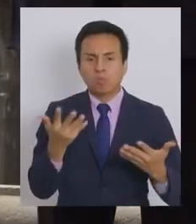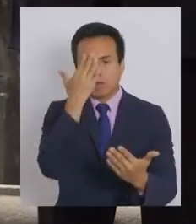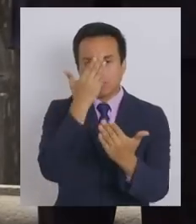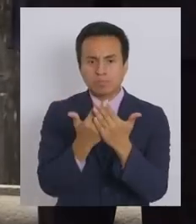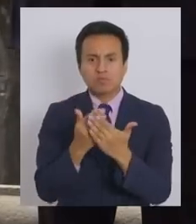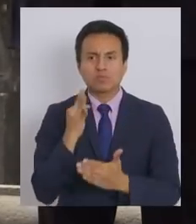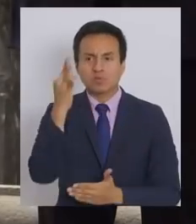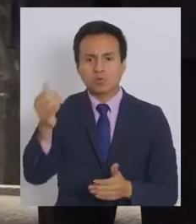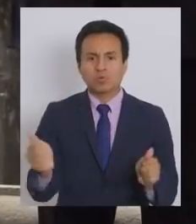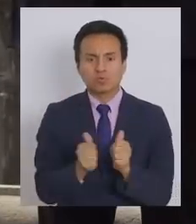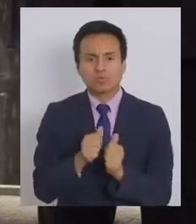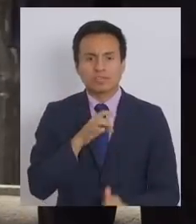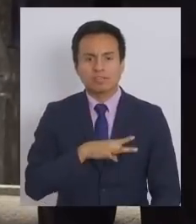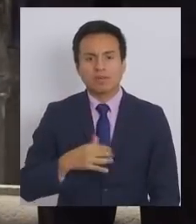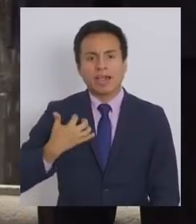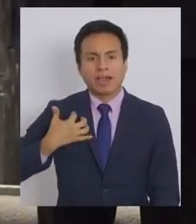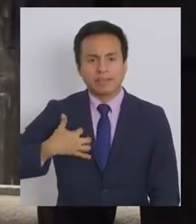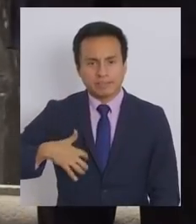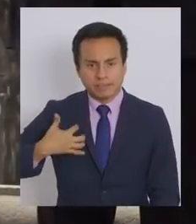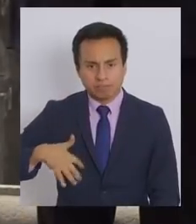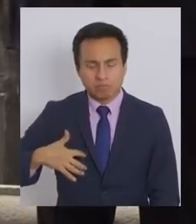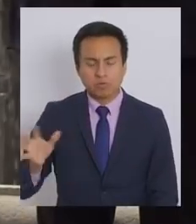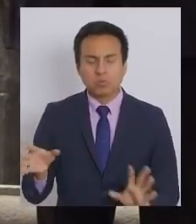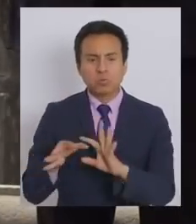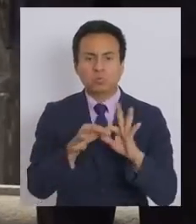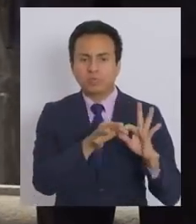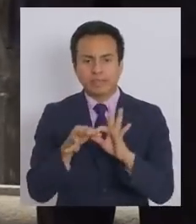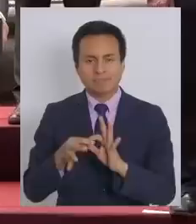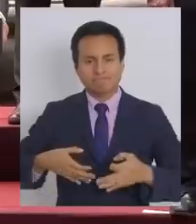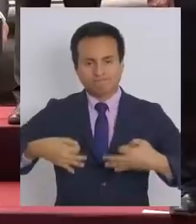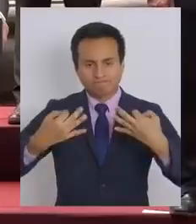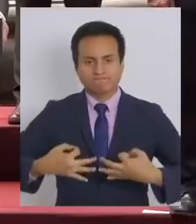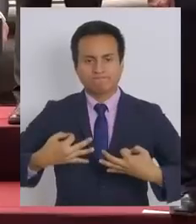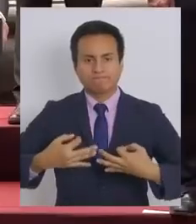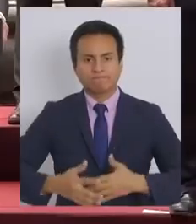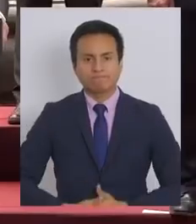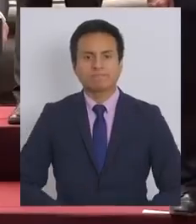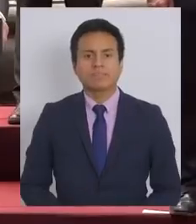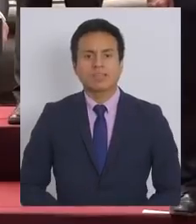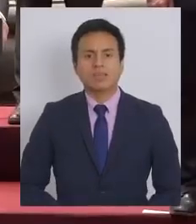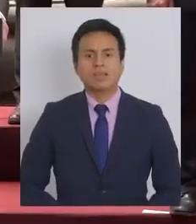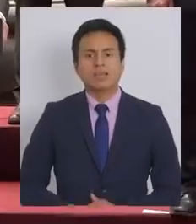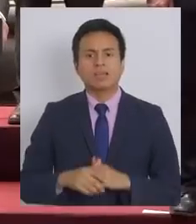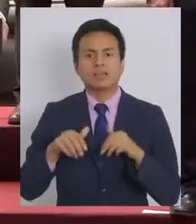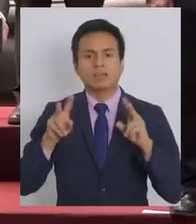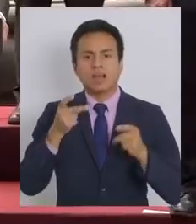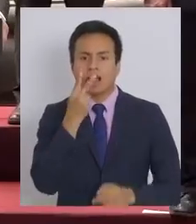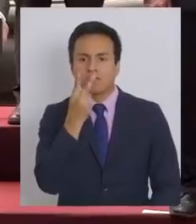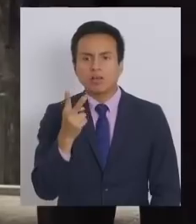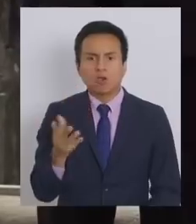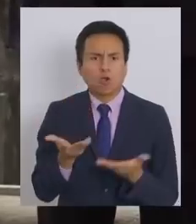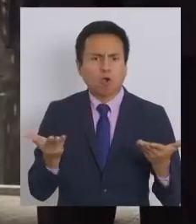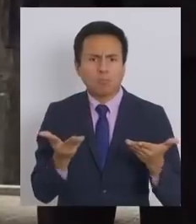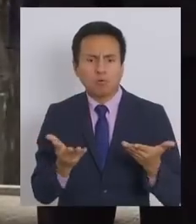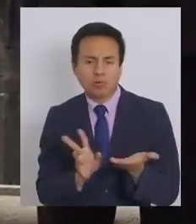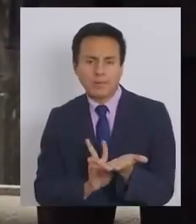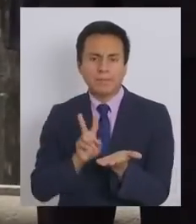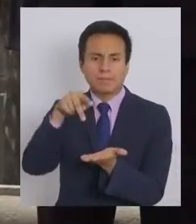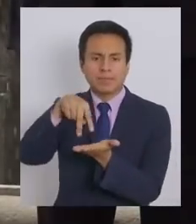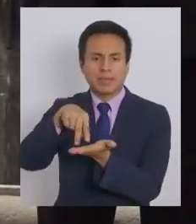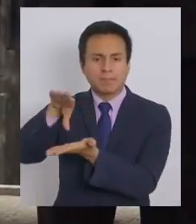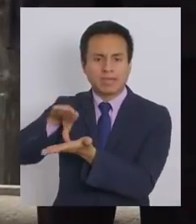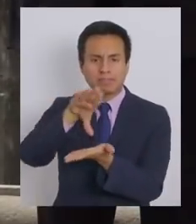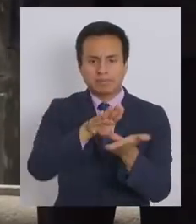futuro juntos, chilenos y argentinos, en unidad como corresponde, y tratando de ver cómo ponemos de pie a